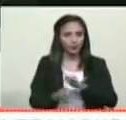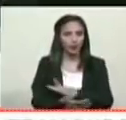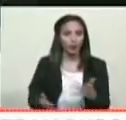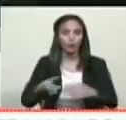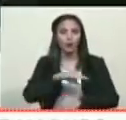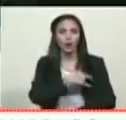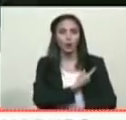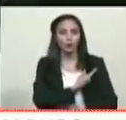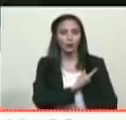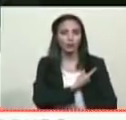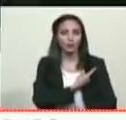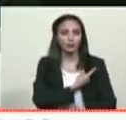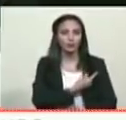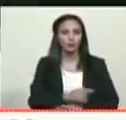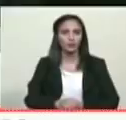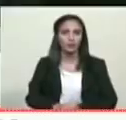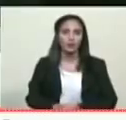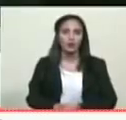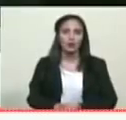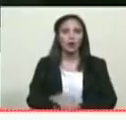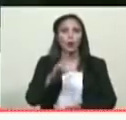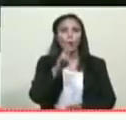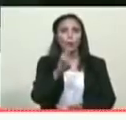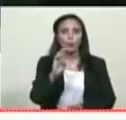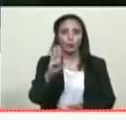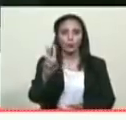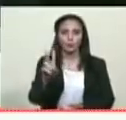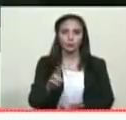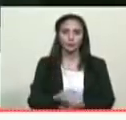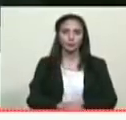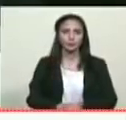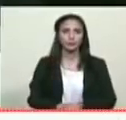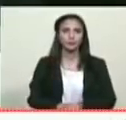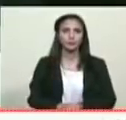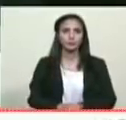la Universidad Bolivariana de Venezuela.